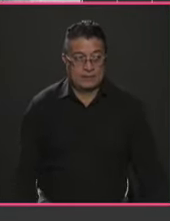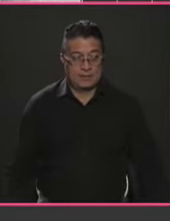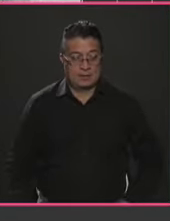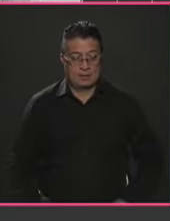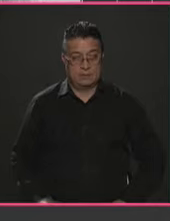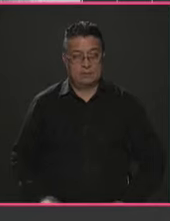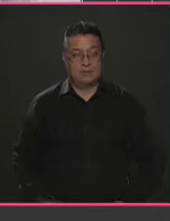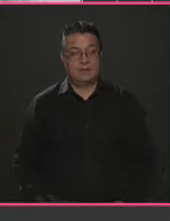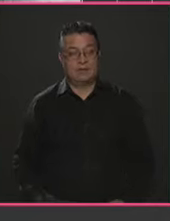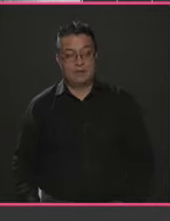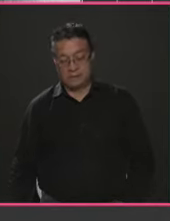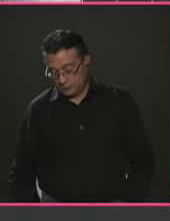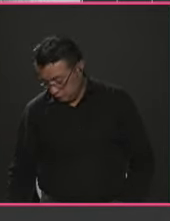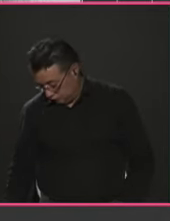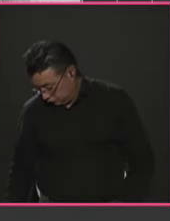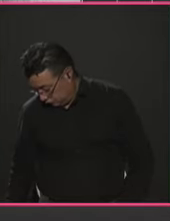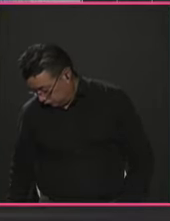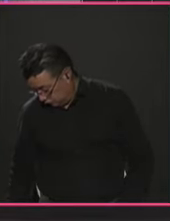ella